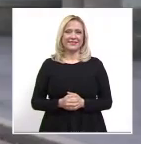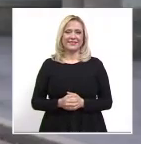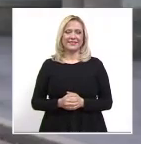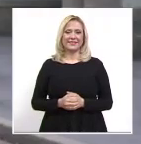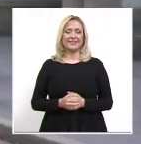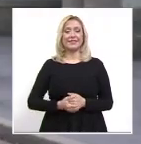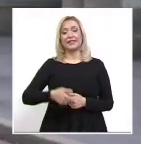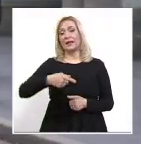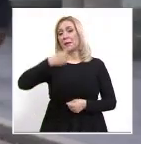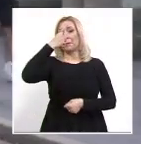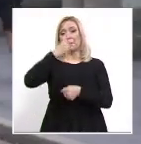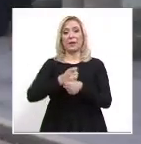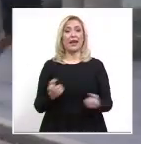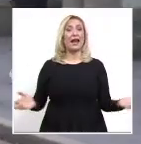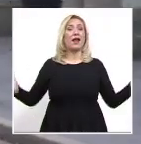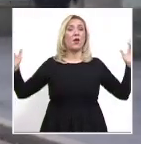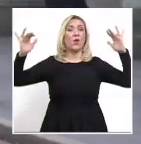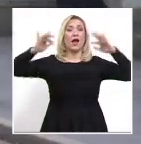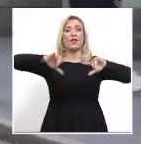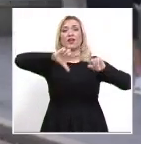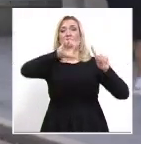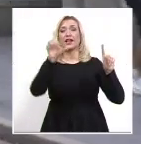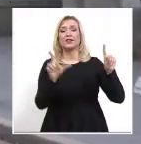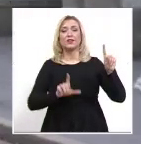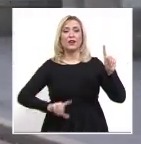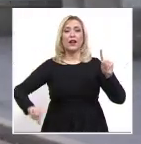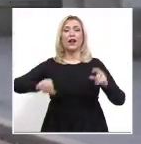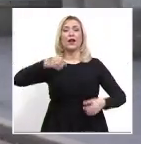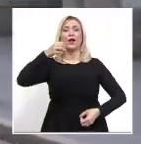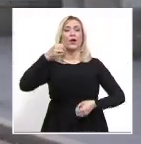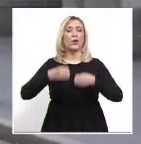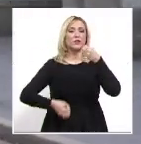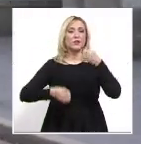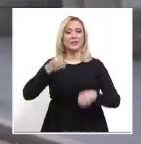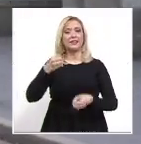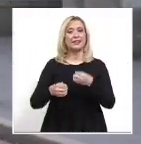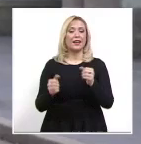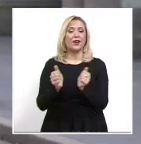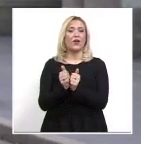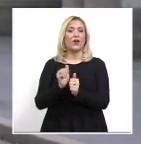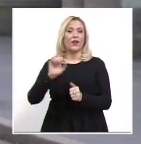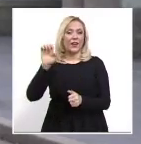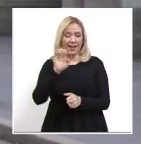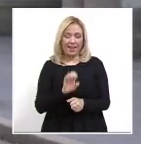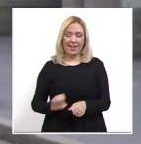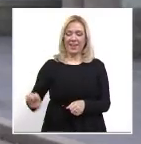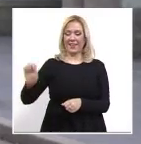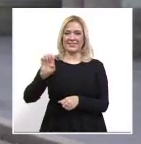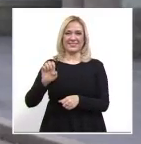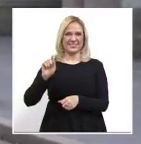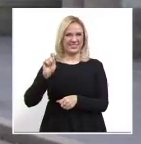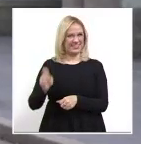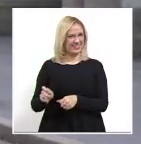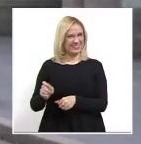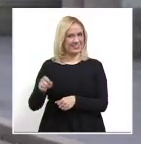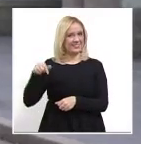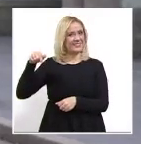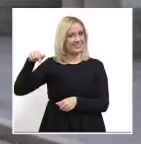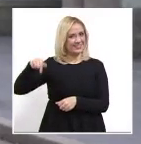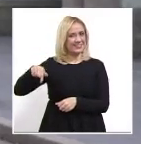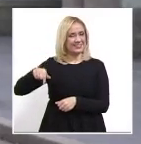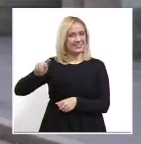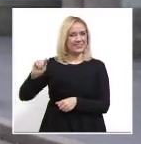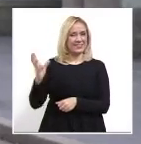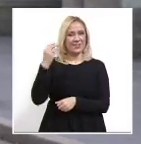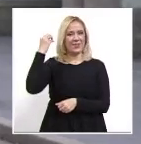Primer encuentro nacional e-justicia y Poder Judicial desde la ciudad de Oaxaca, donde nos encontramos. Muchas gracias, saludos